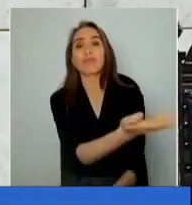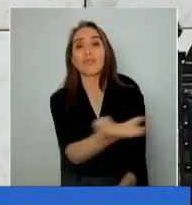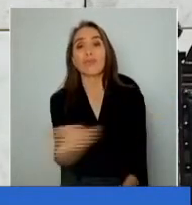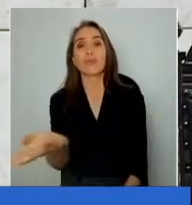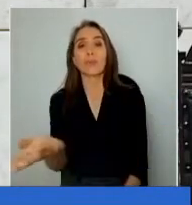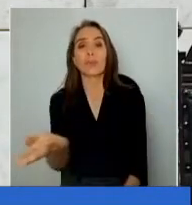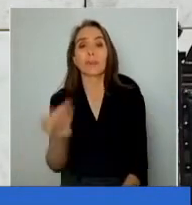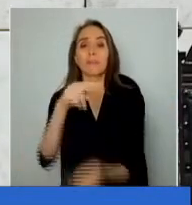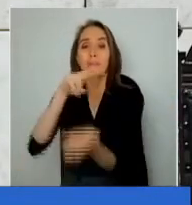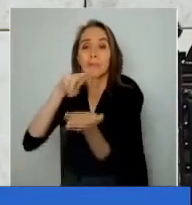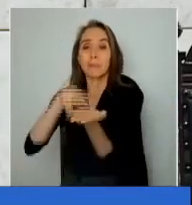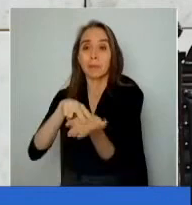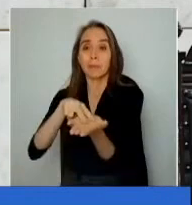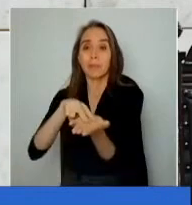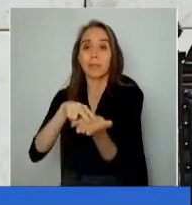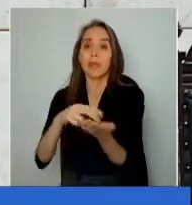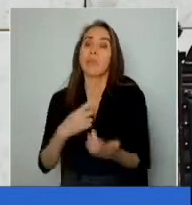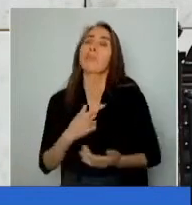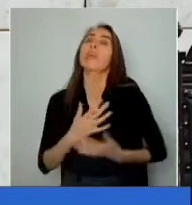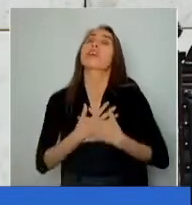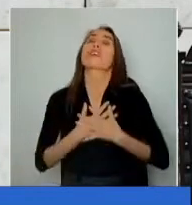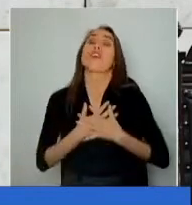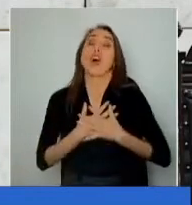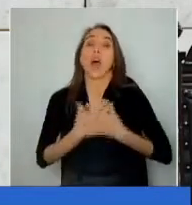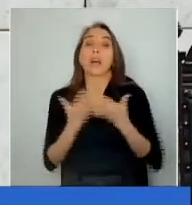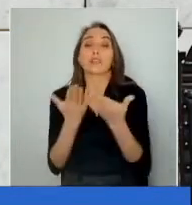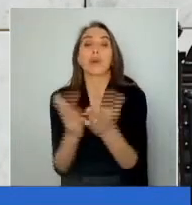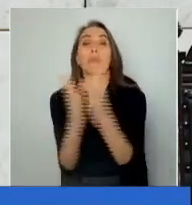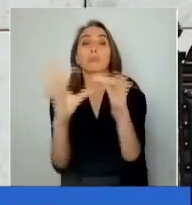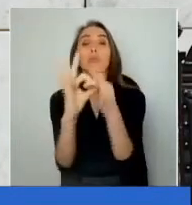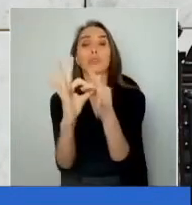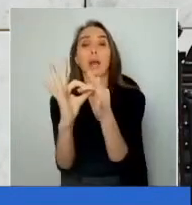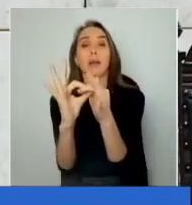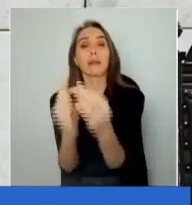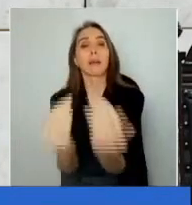de todo corazón Muchas gracias por eso